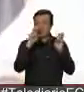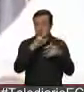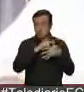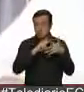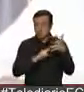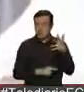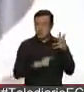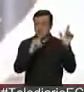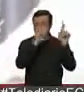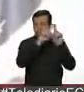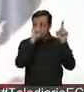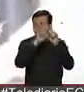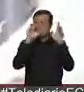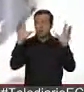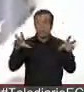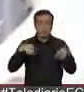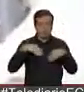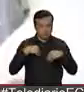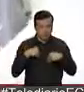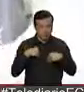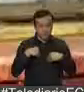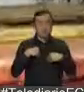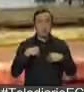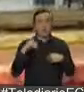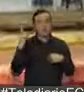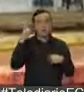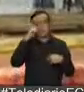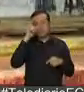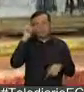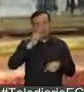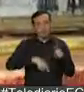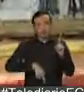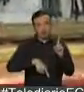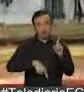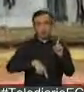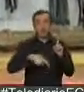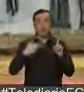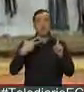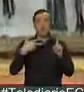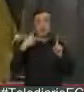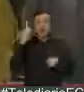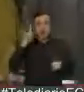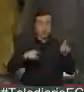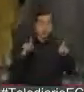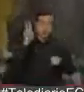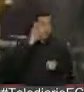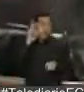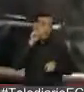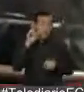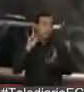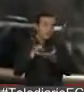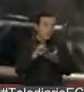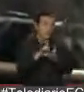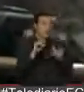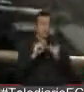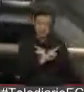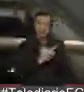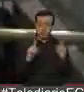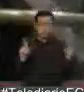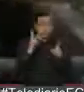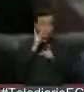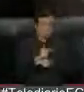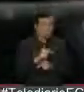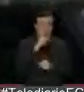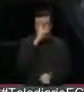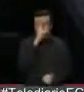las empresas se acogen a la condición de fuerza mayor para asegurar que no existan abusos al mismo tiempo que se busca preservar las fuentes